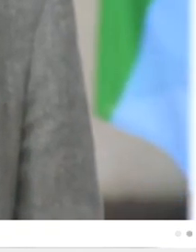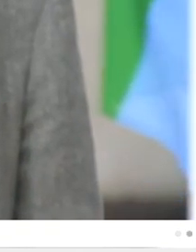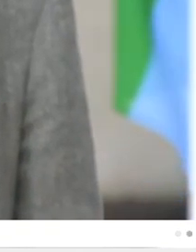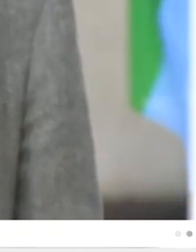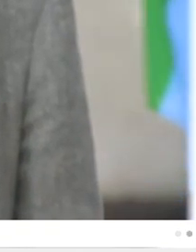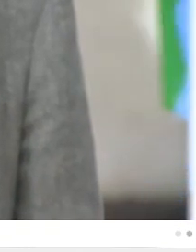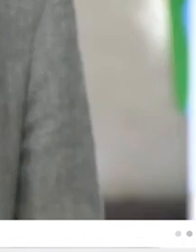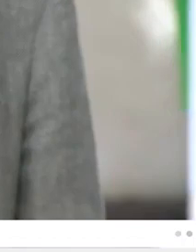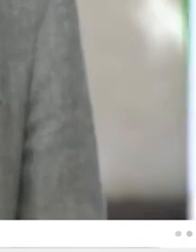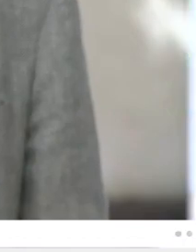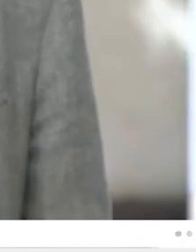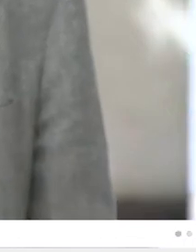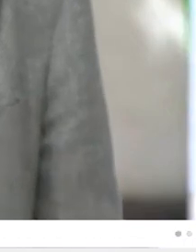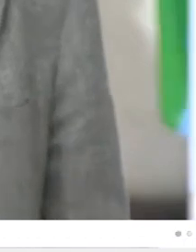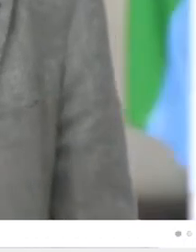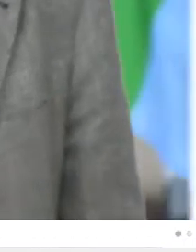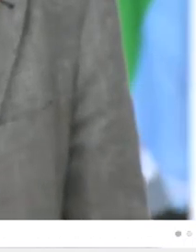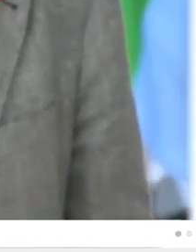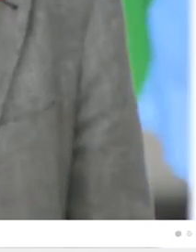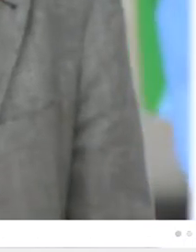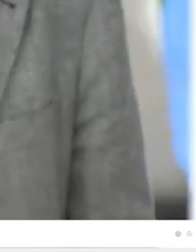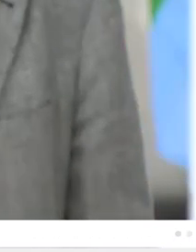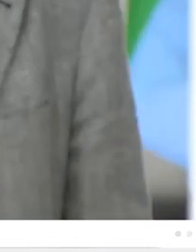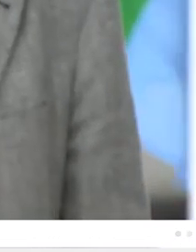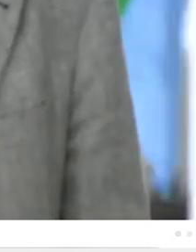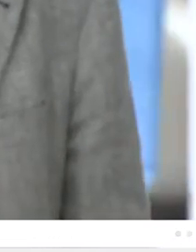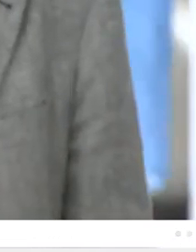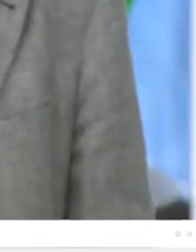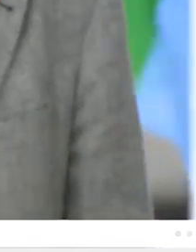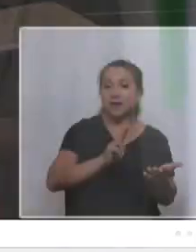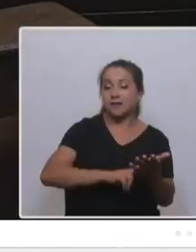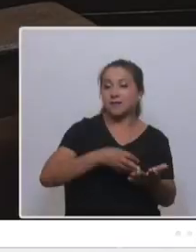sí. Muchas gracias. Carol, buenas tardes.